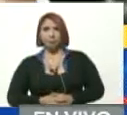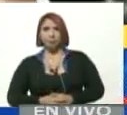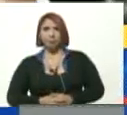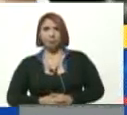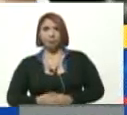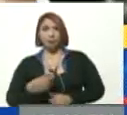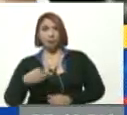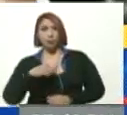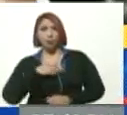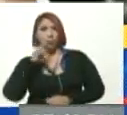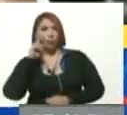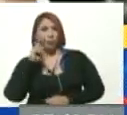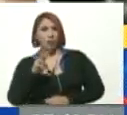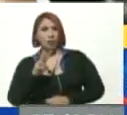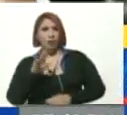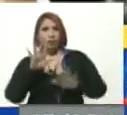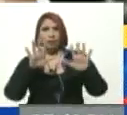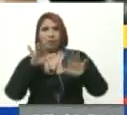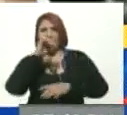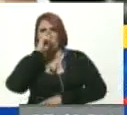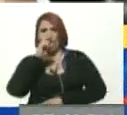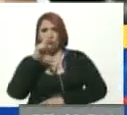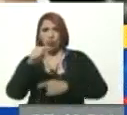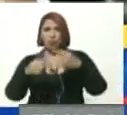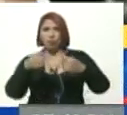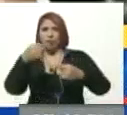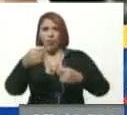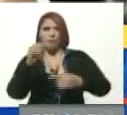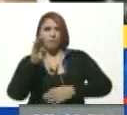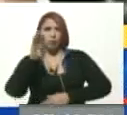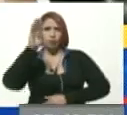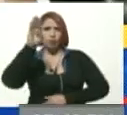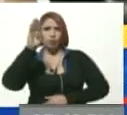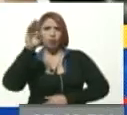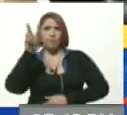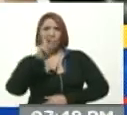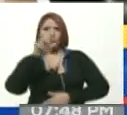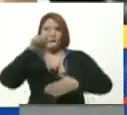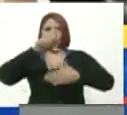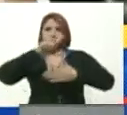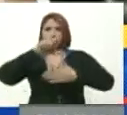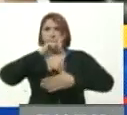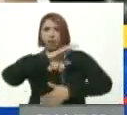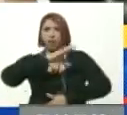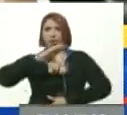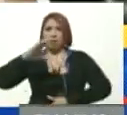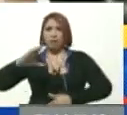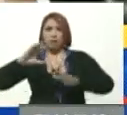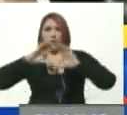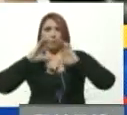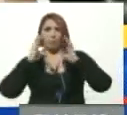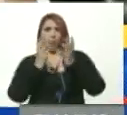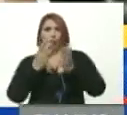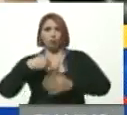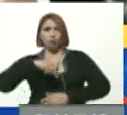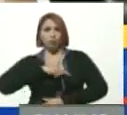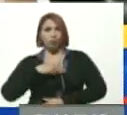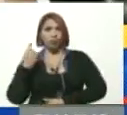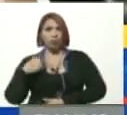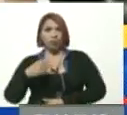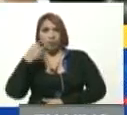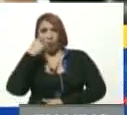Nosotros estamos viendo 10 años adelante Venezuela, América Latina, el Caribe, el mundo. Nosotros tenemos los ojos puestos